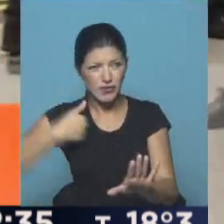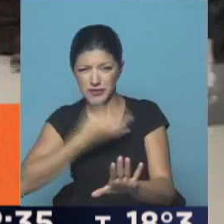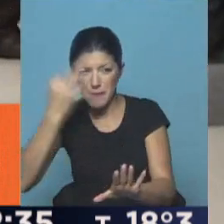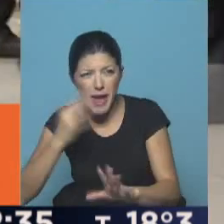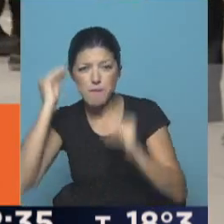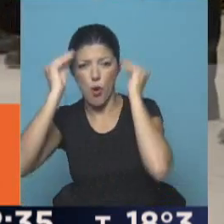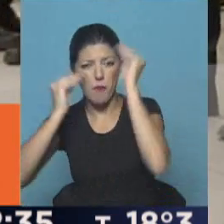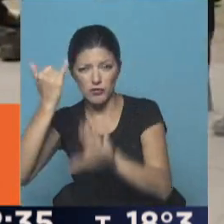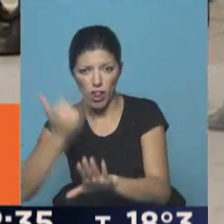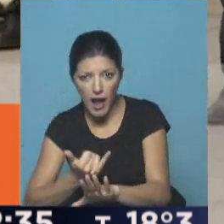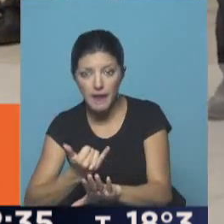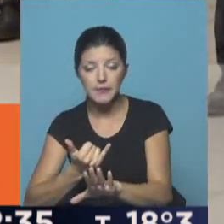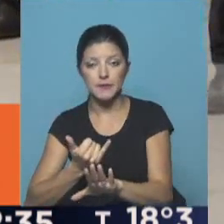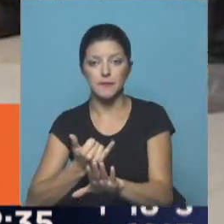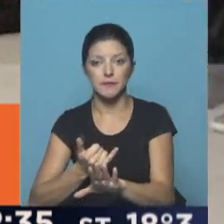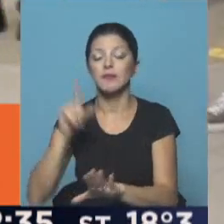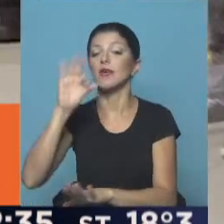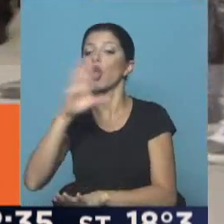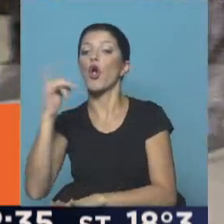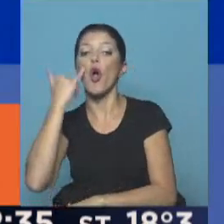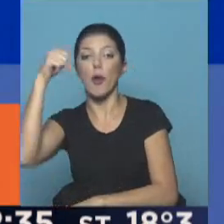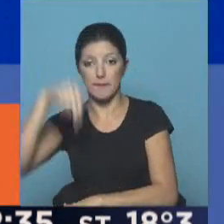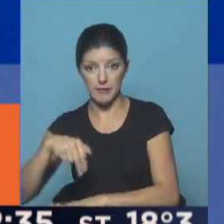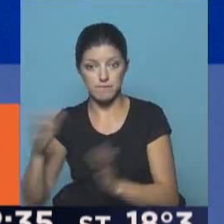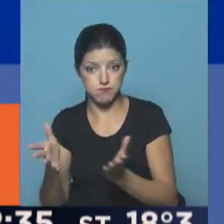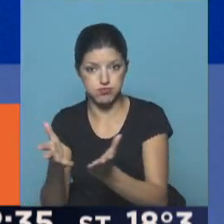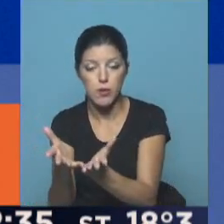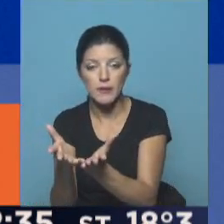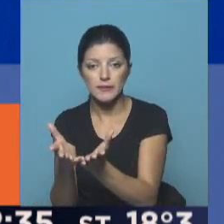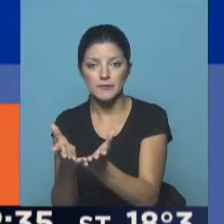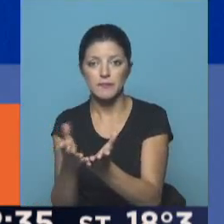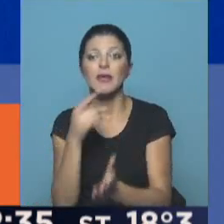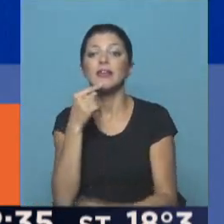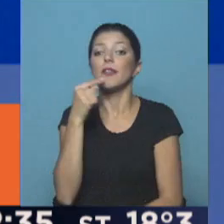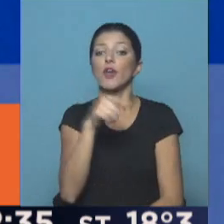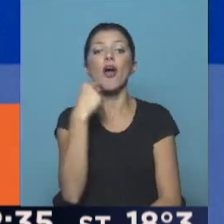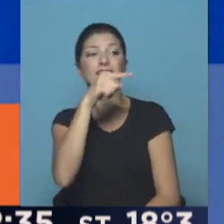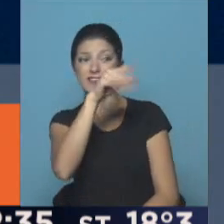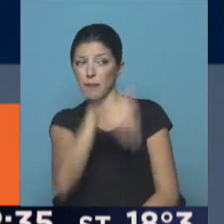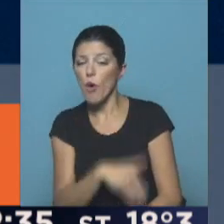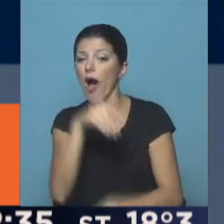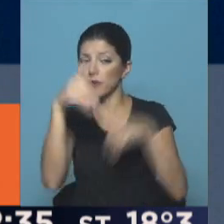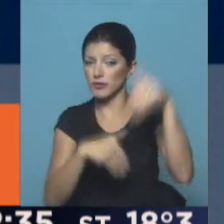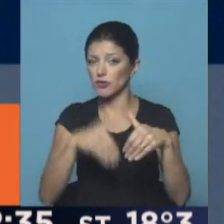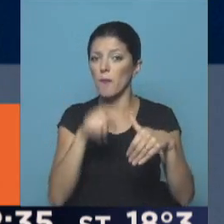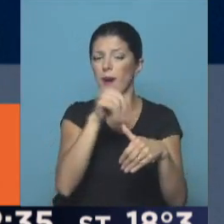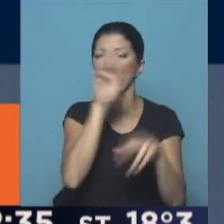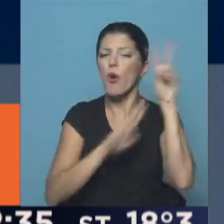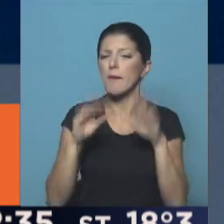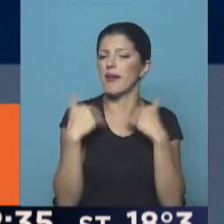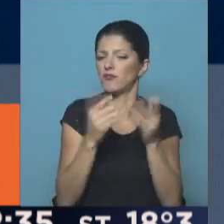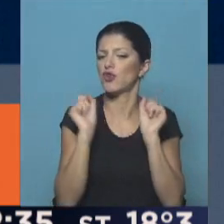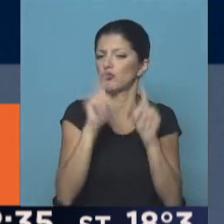respondió con eficacia la plataforma socialista de Corbyn y a la percepción de que su llamado a elecciones estuvo guiado por motivos de beneficio